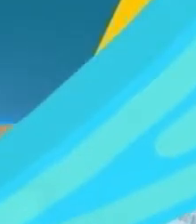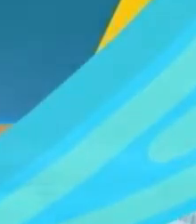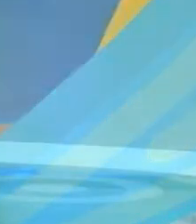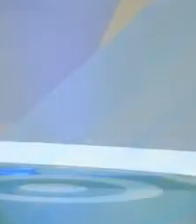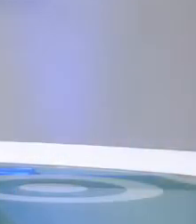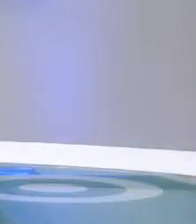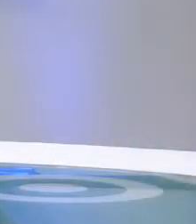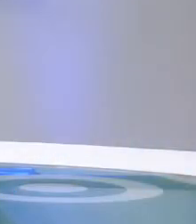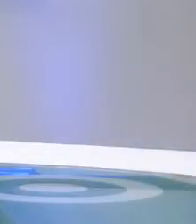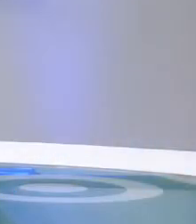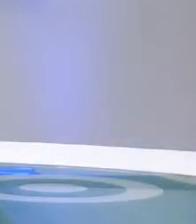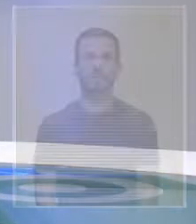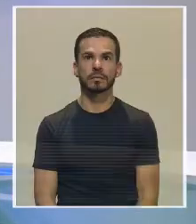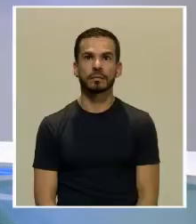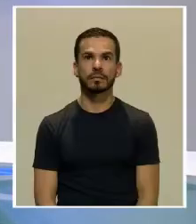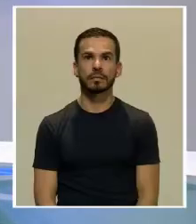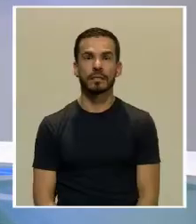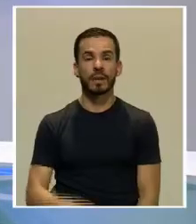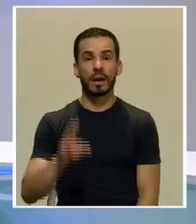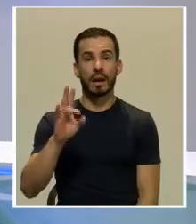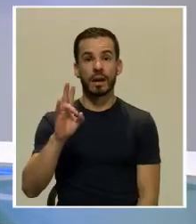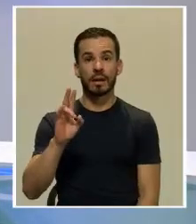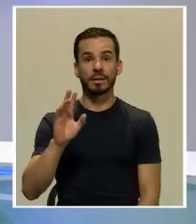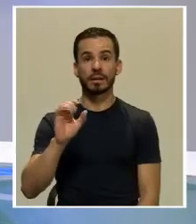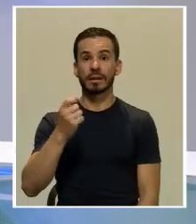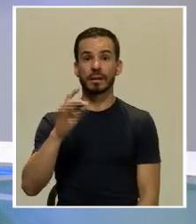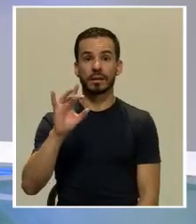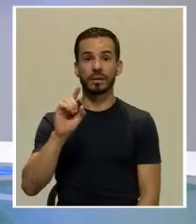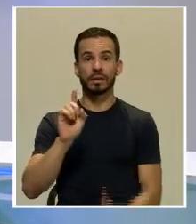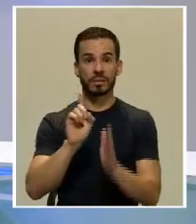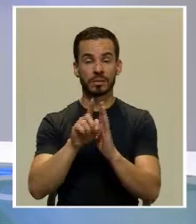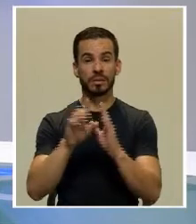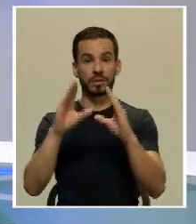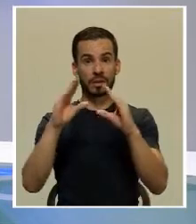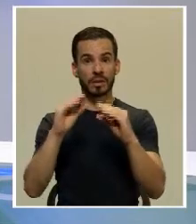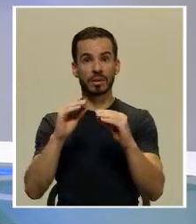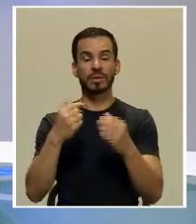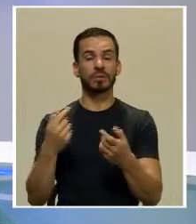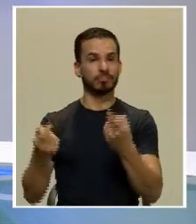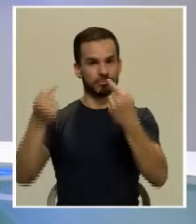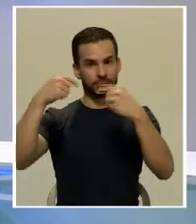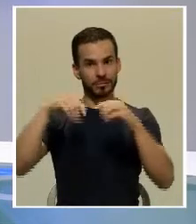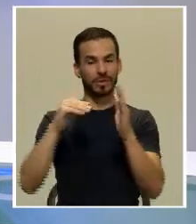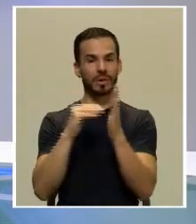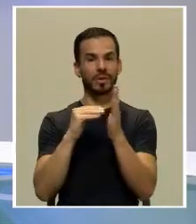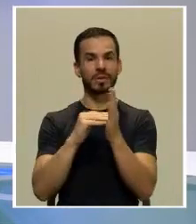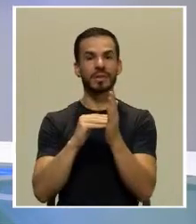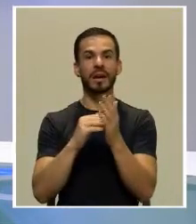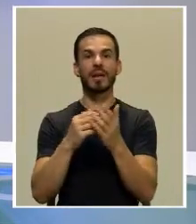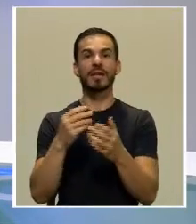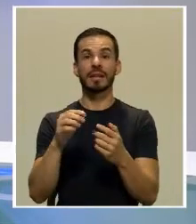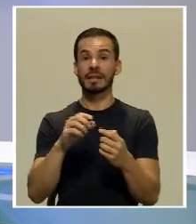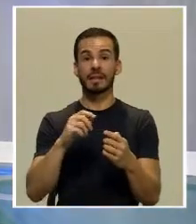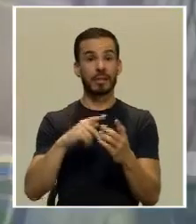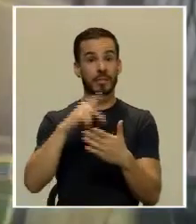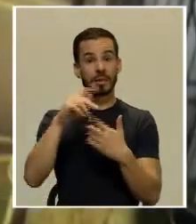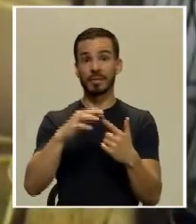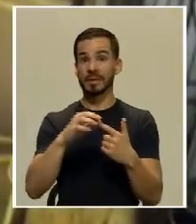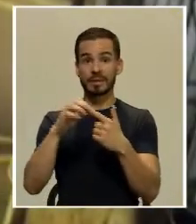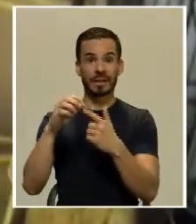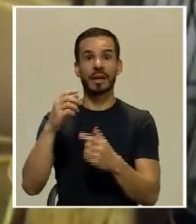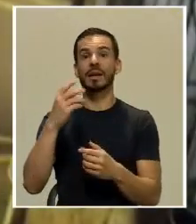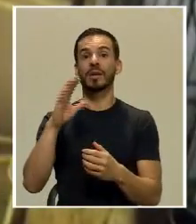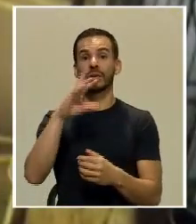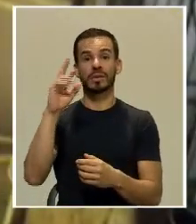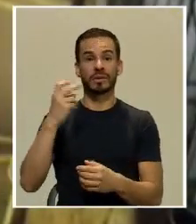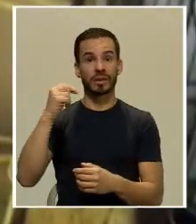nacional. Y a las 7 y 18 de la noche estamos de regreso en la edición estelar de Costa Rica